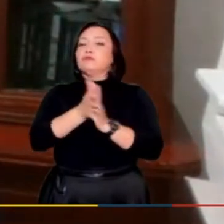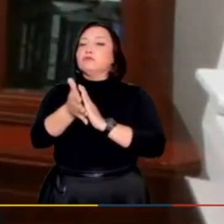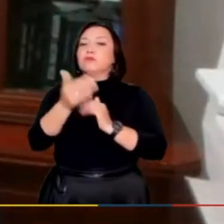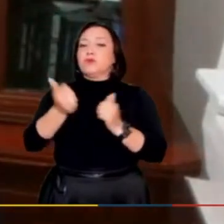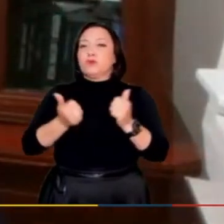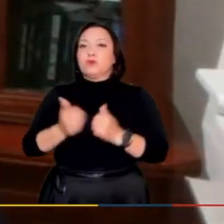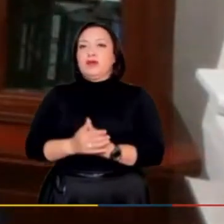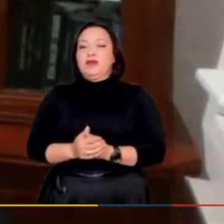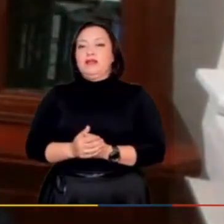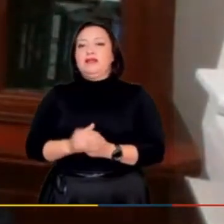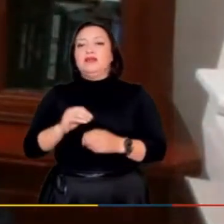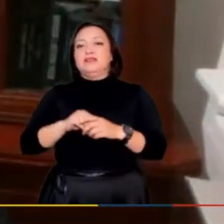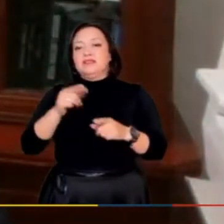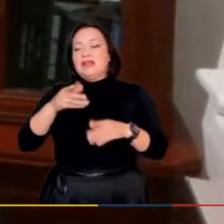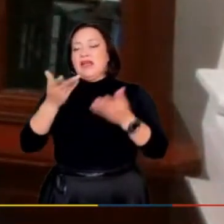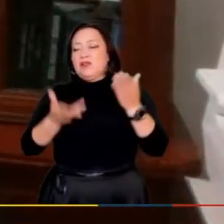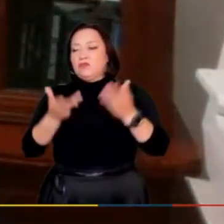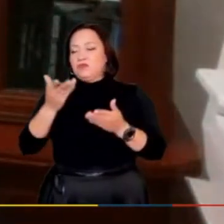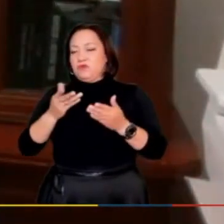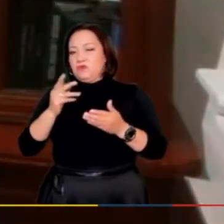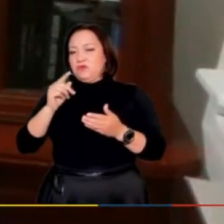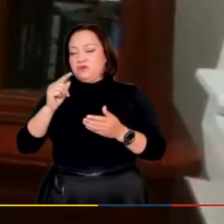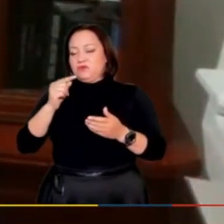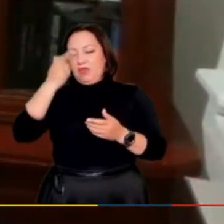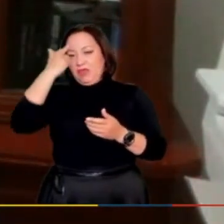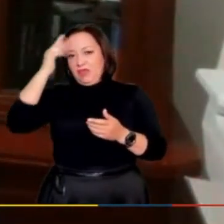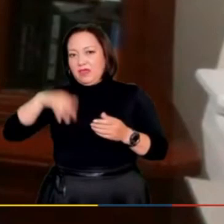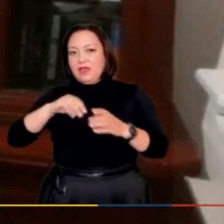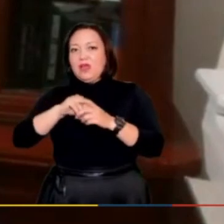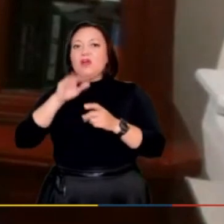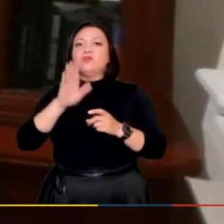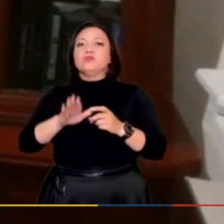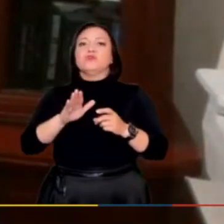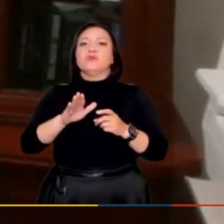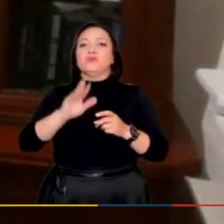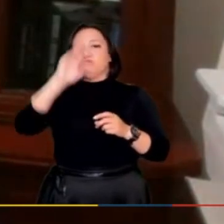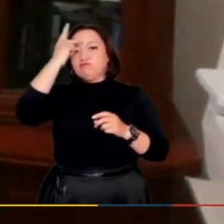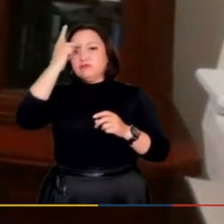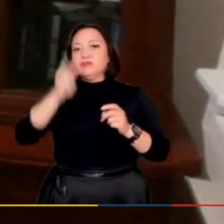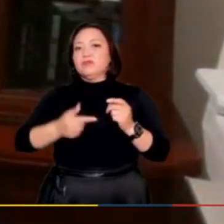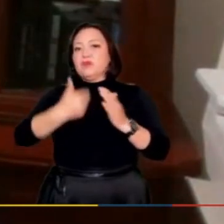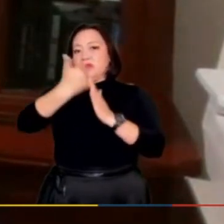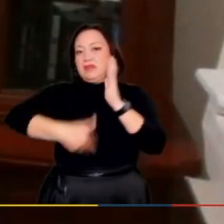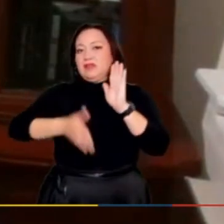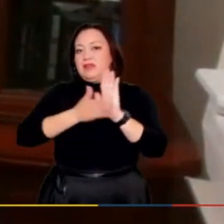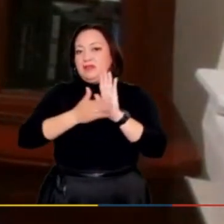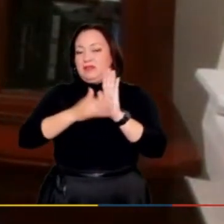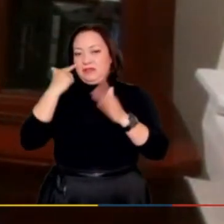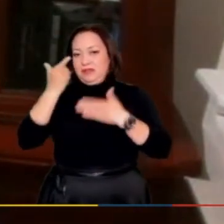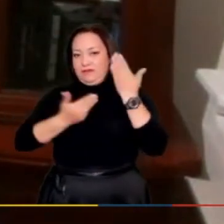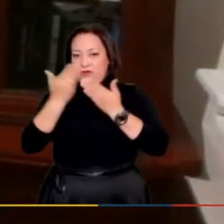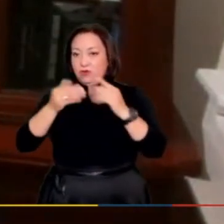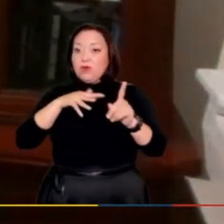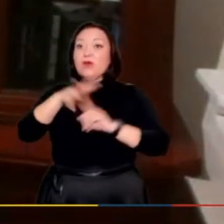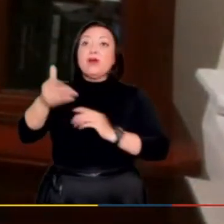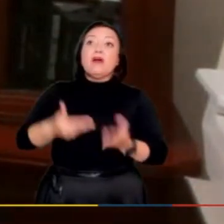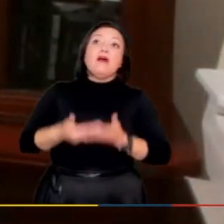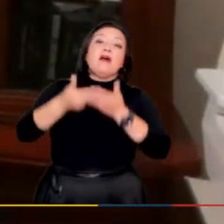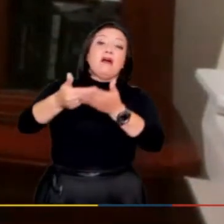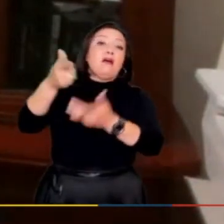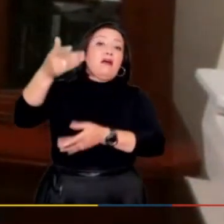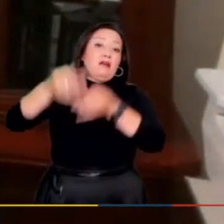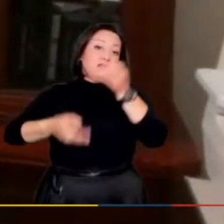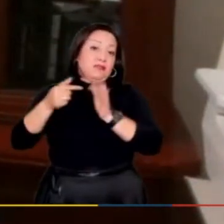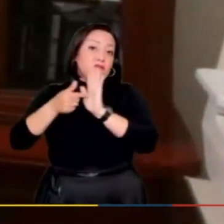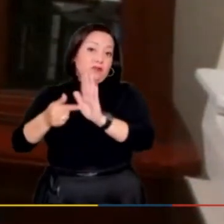se presentaron unas equivocaciones en la valoración probatoria que llevó al tribunal equivocadamente a concluir, por un